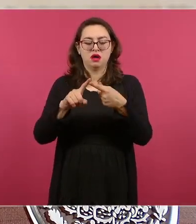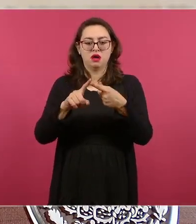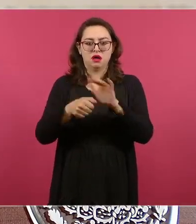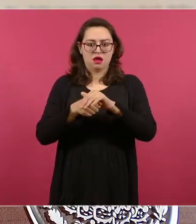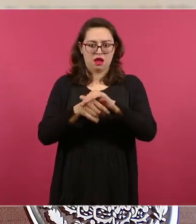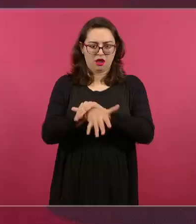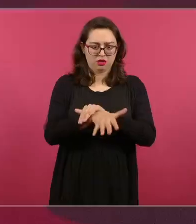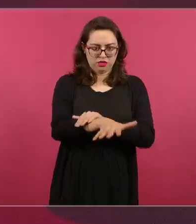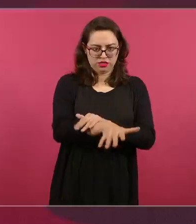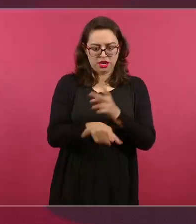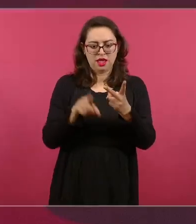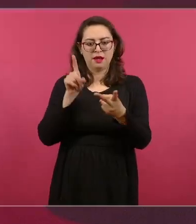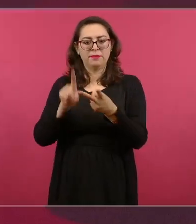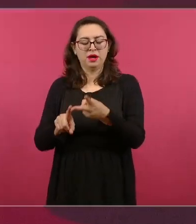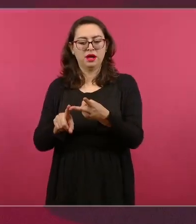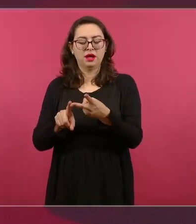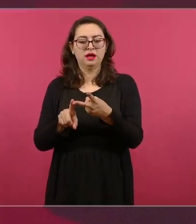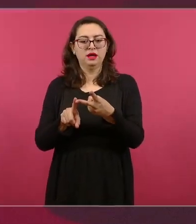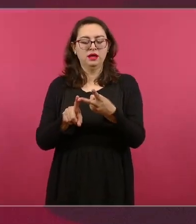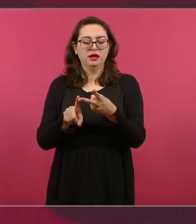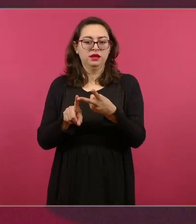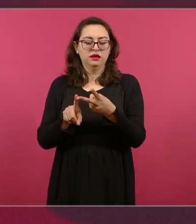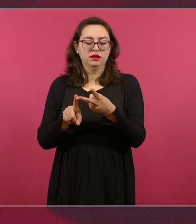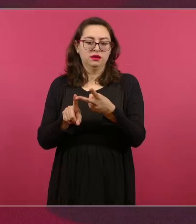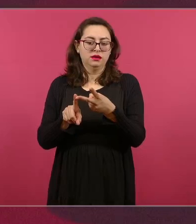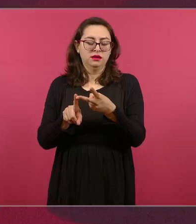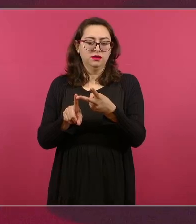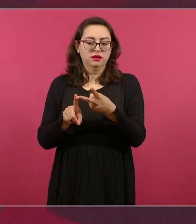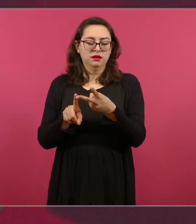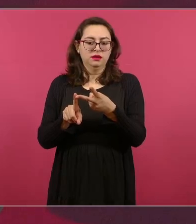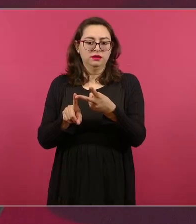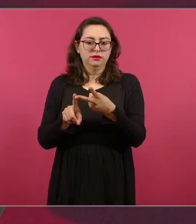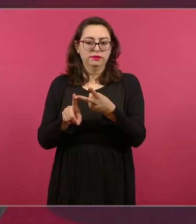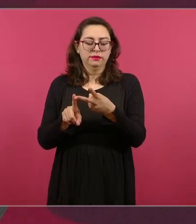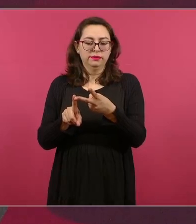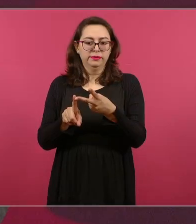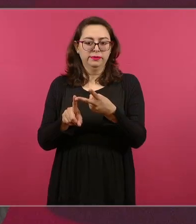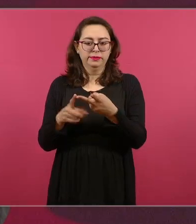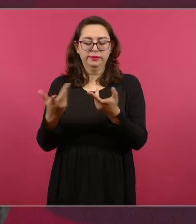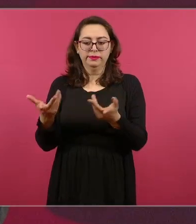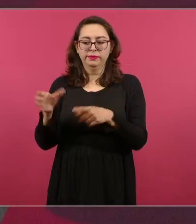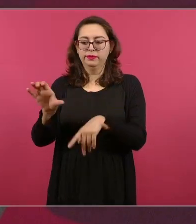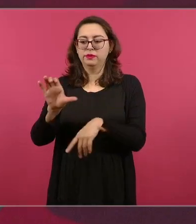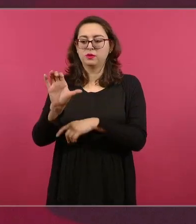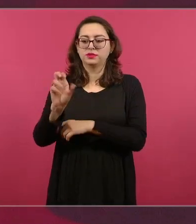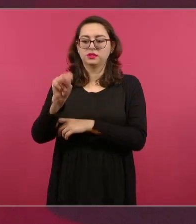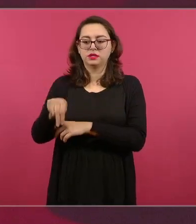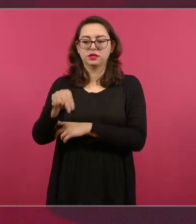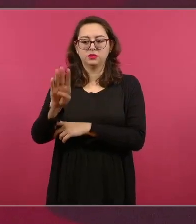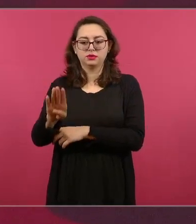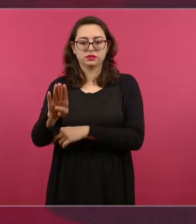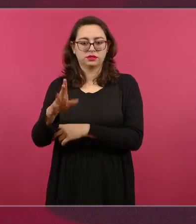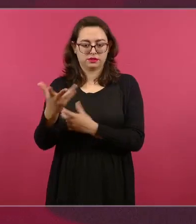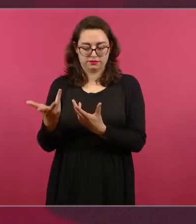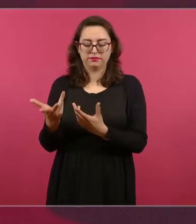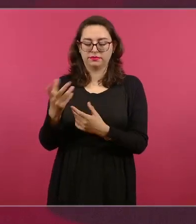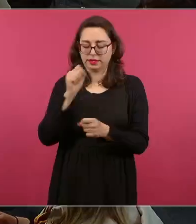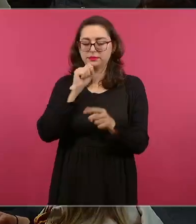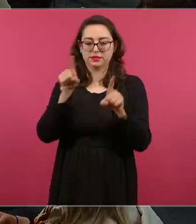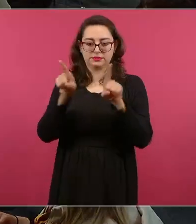el informe en el caso de la búsqueda de desaparecidos.